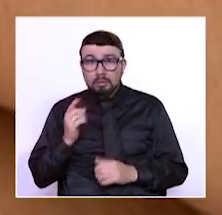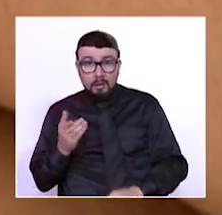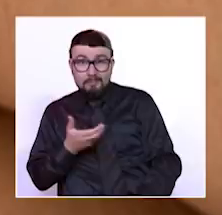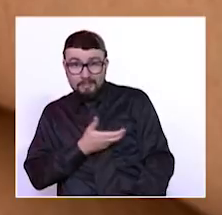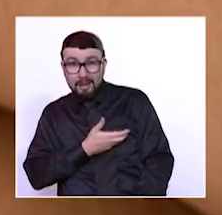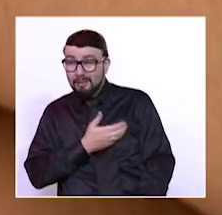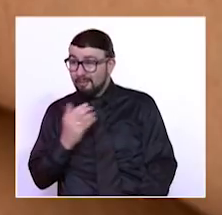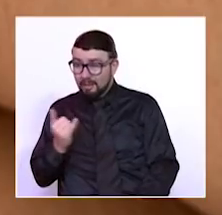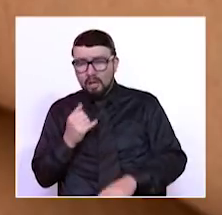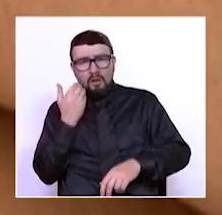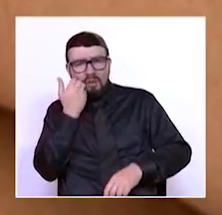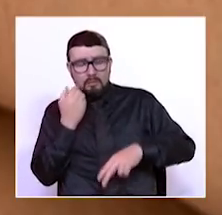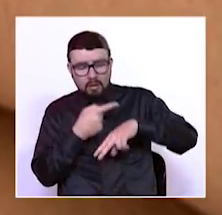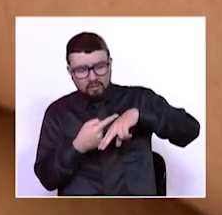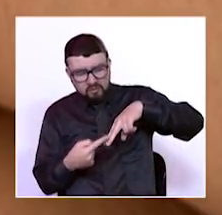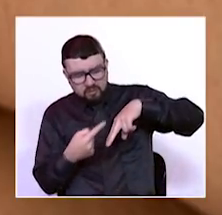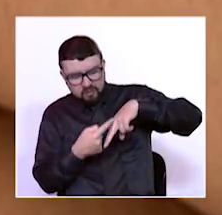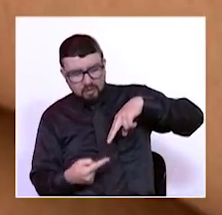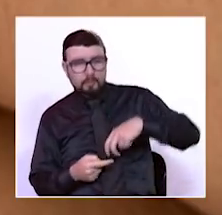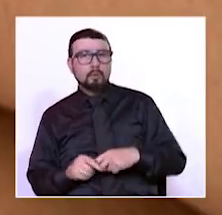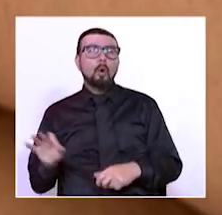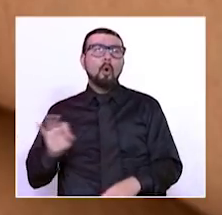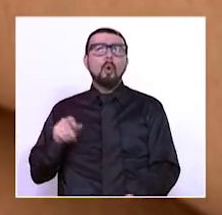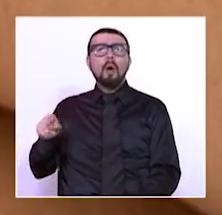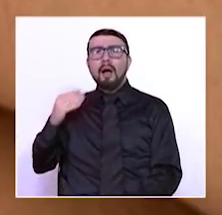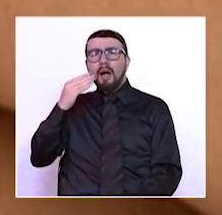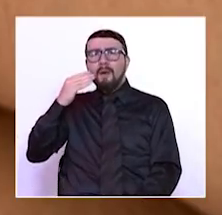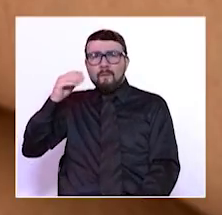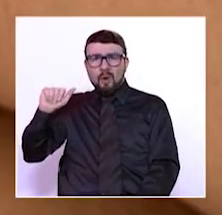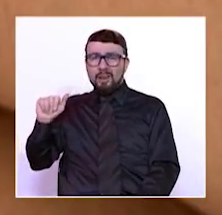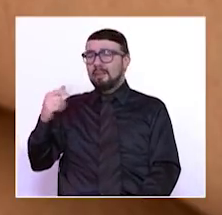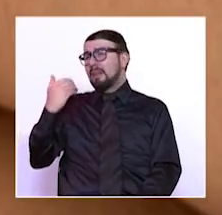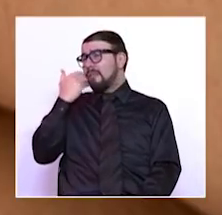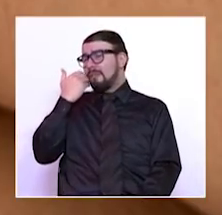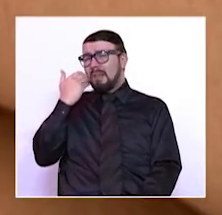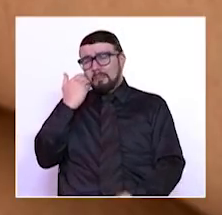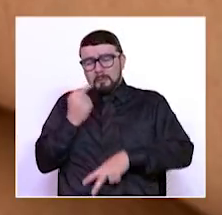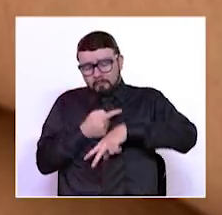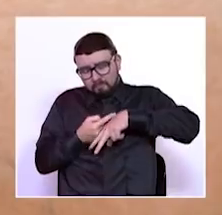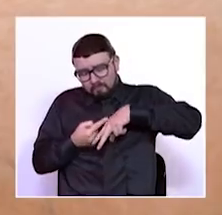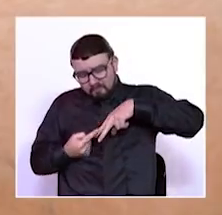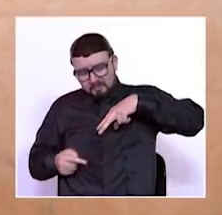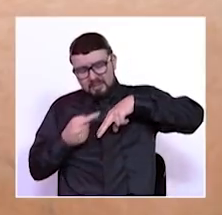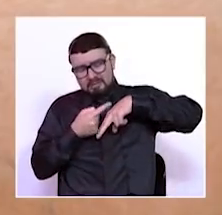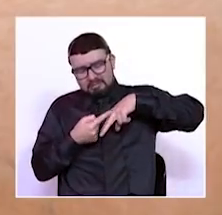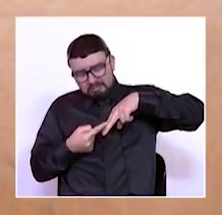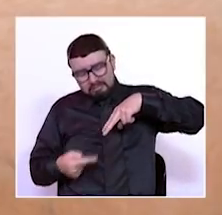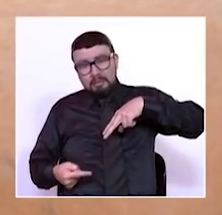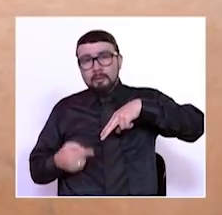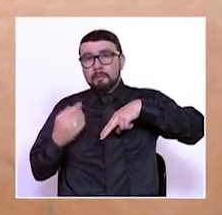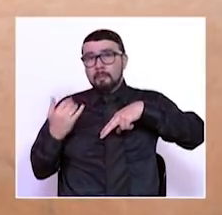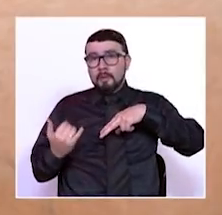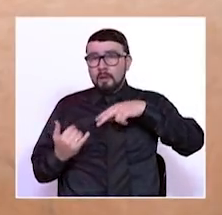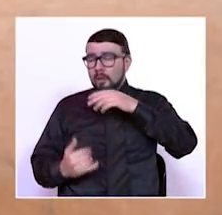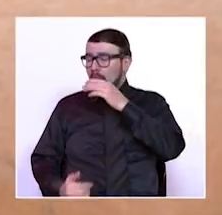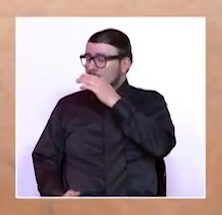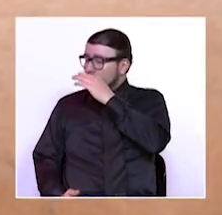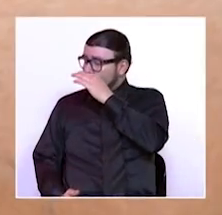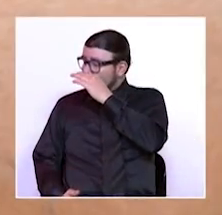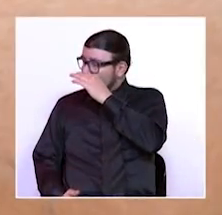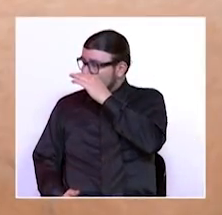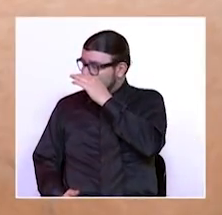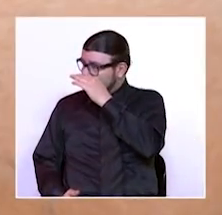proceso varicoso, una abuela que tuvo un proceso mucho más avanzado y que terminó con una